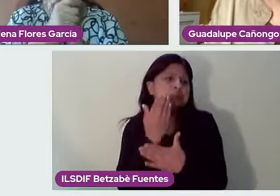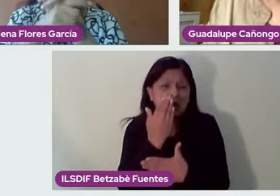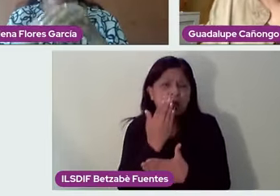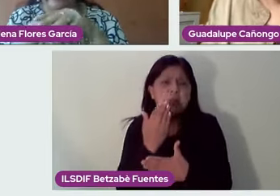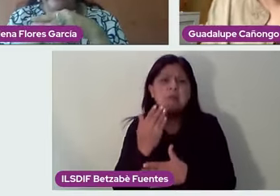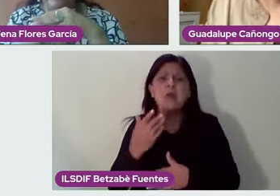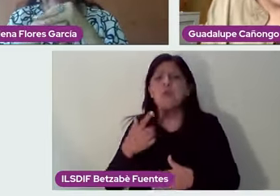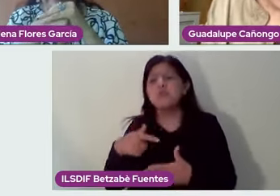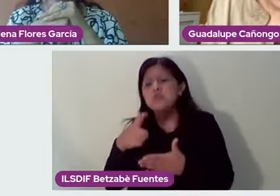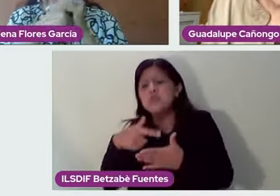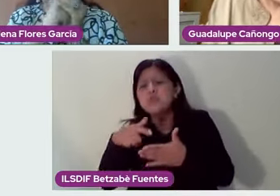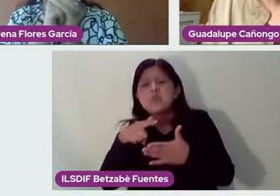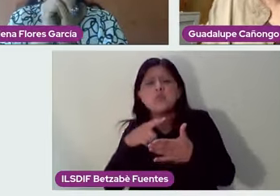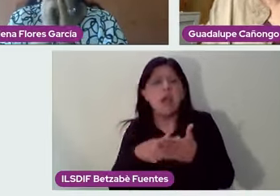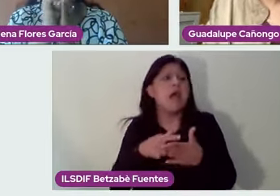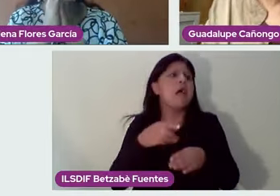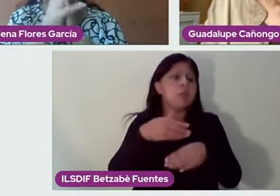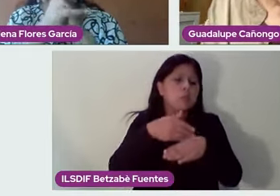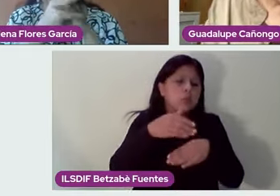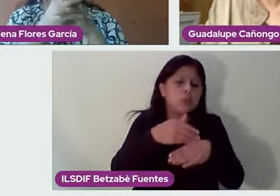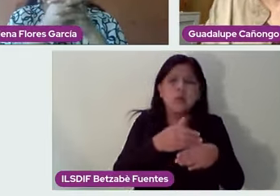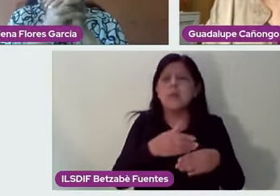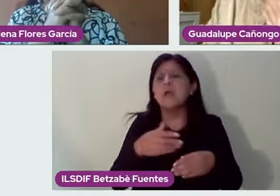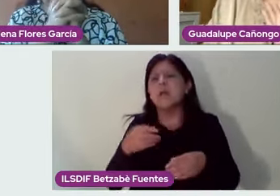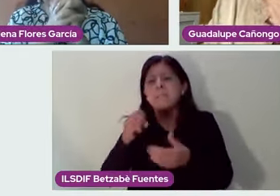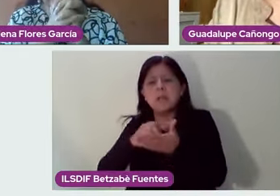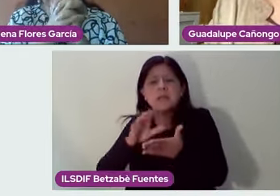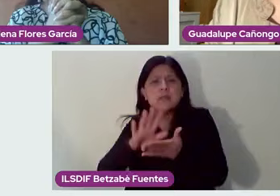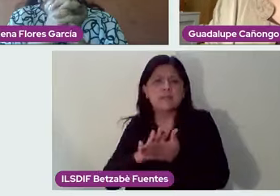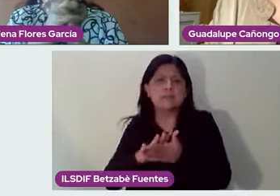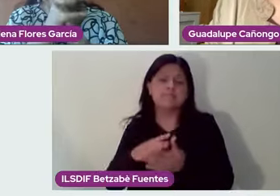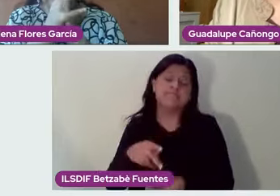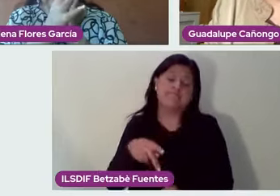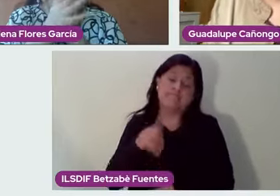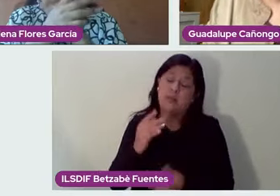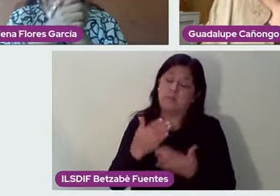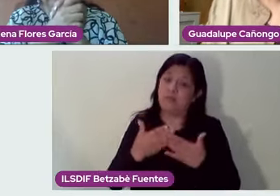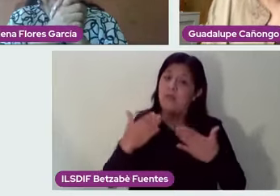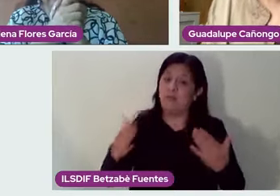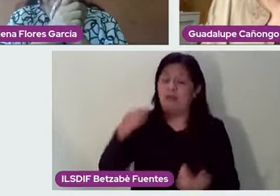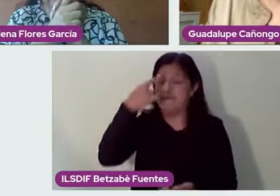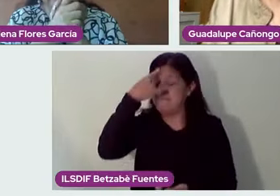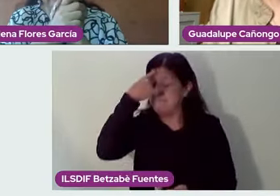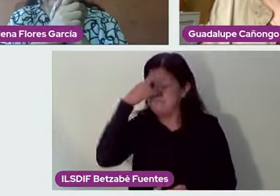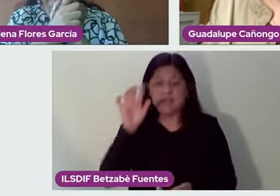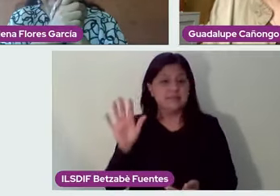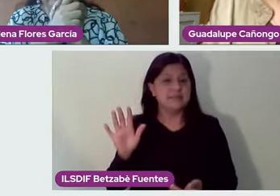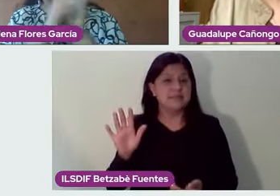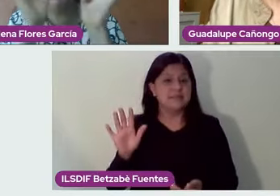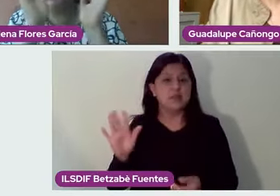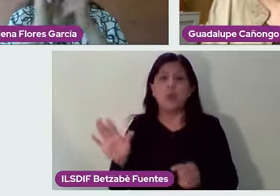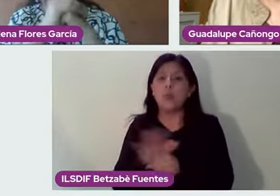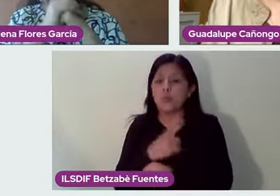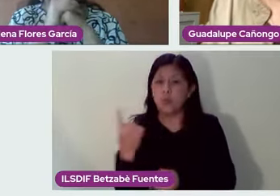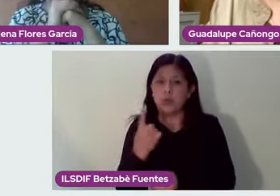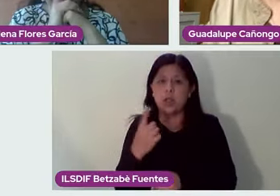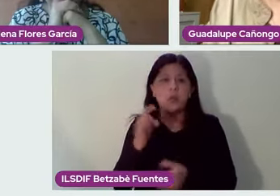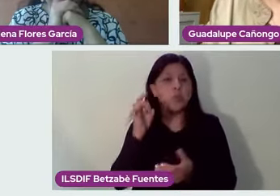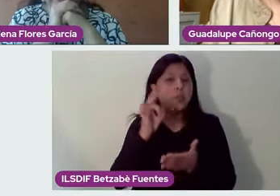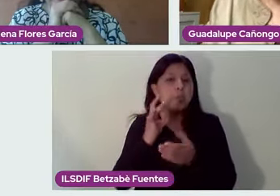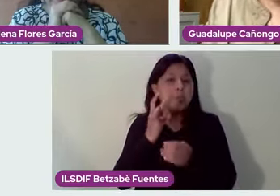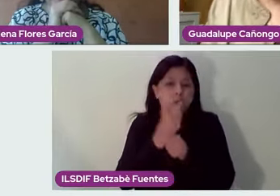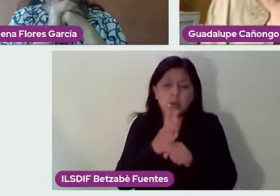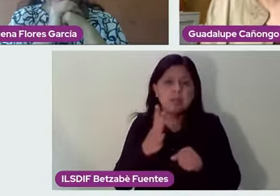que esperar, y ahora es facilísimo porque solamente hay que tenemos